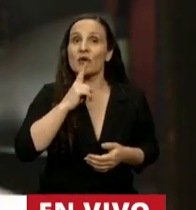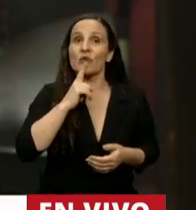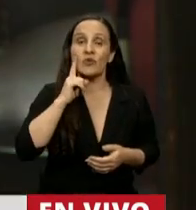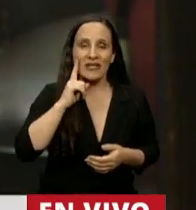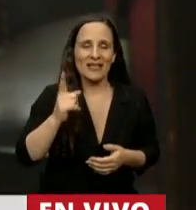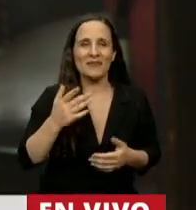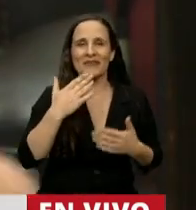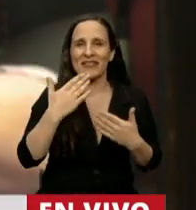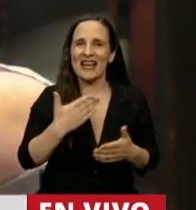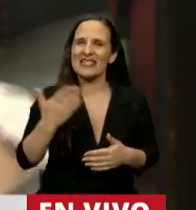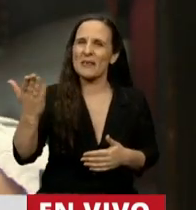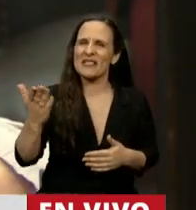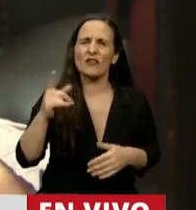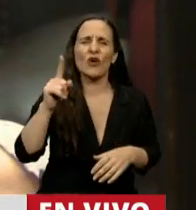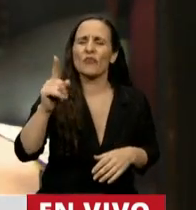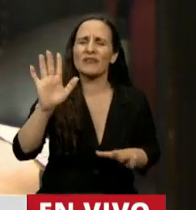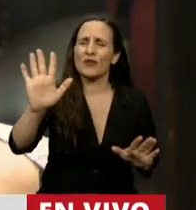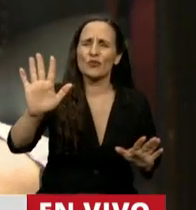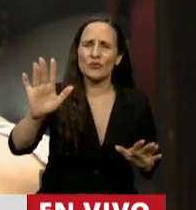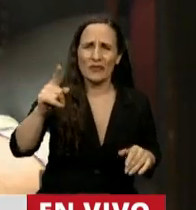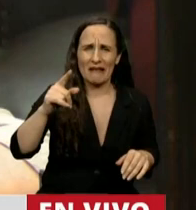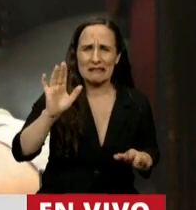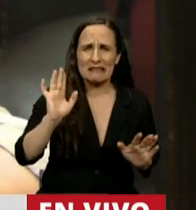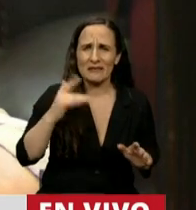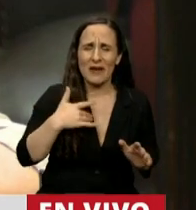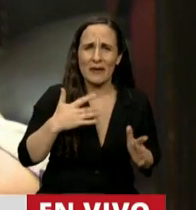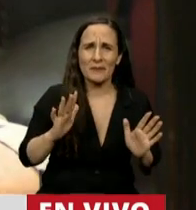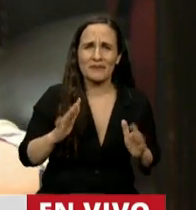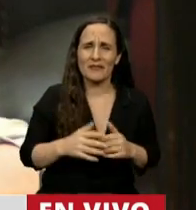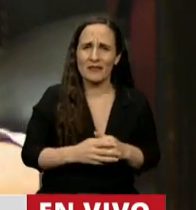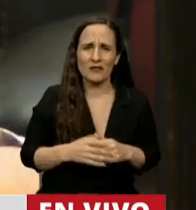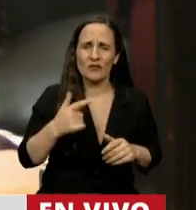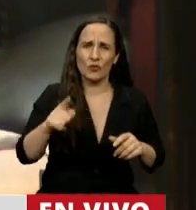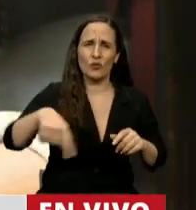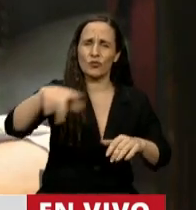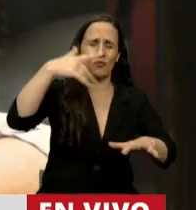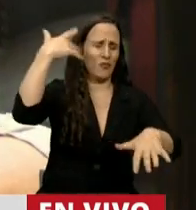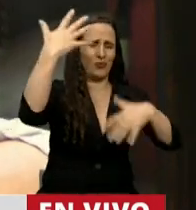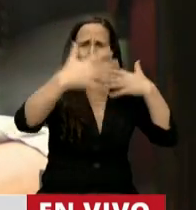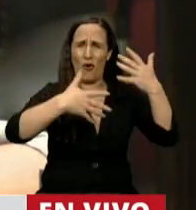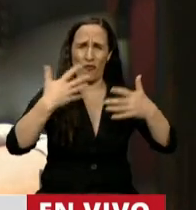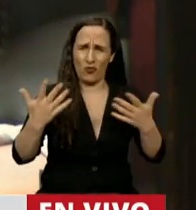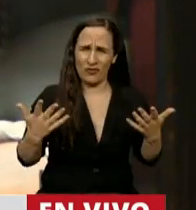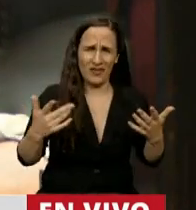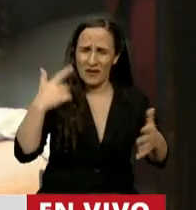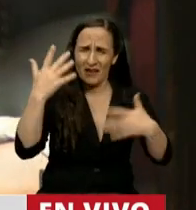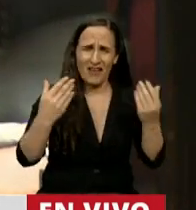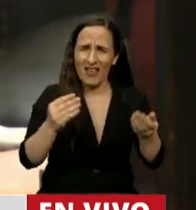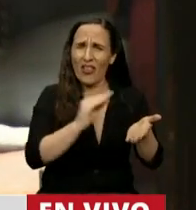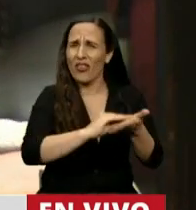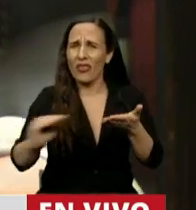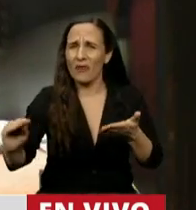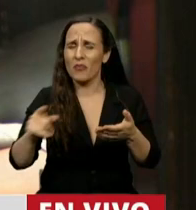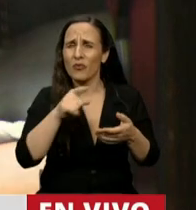Gracias, presidente. Un segundo, permítanme una cosa, porque a mí me confunden. Sobre todo me confunden los diputados